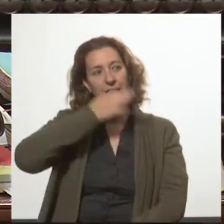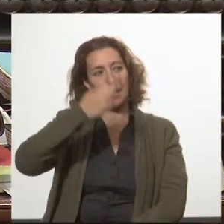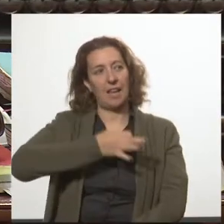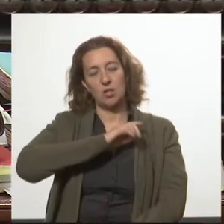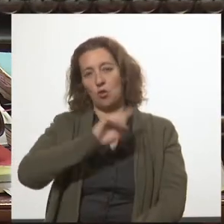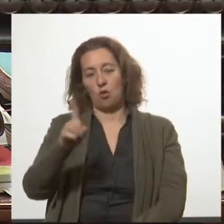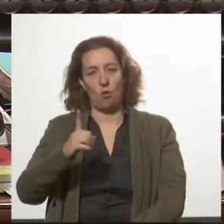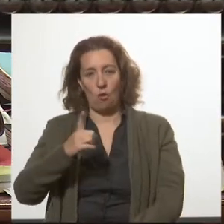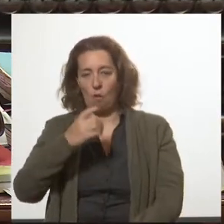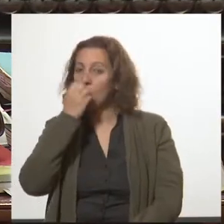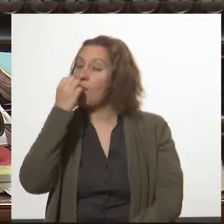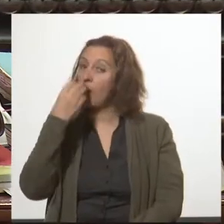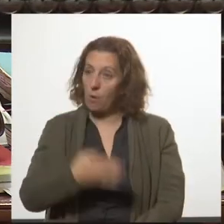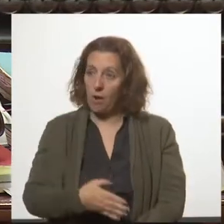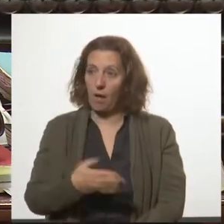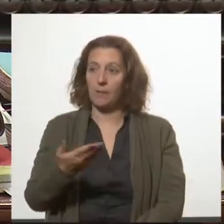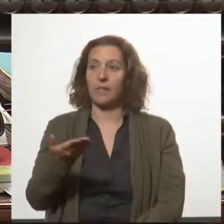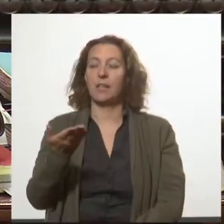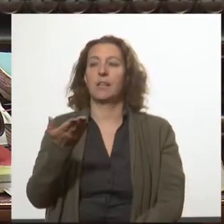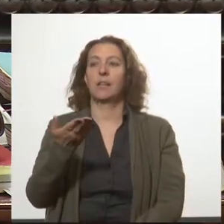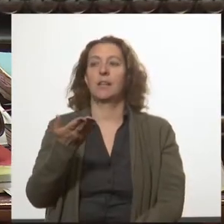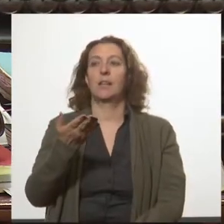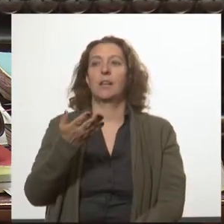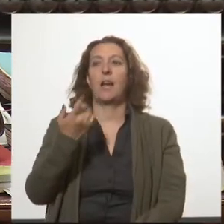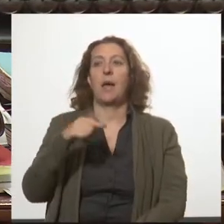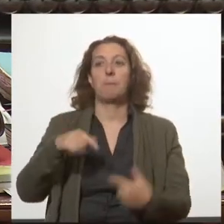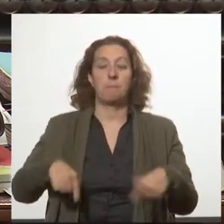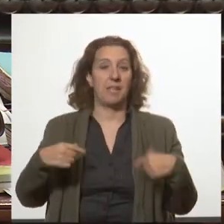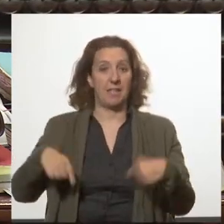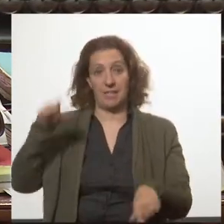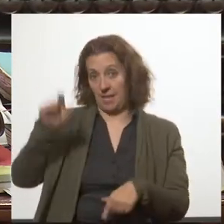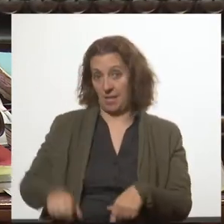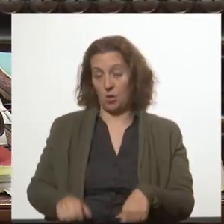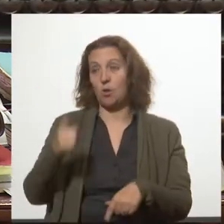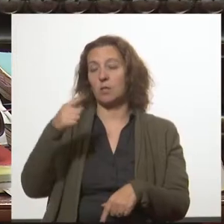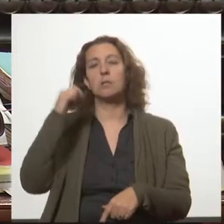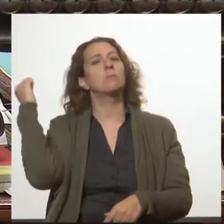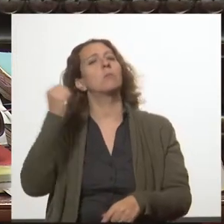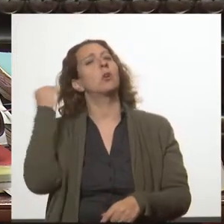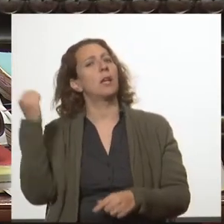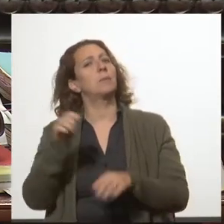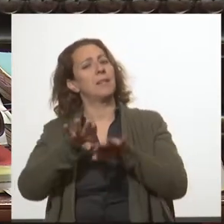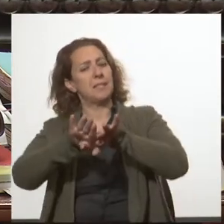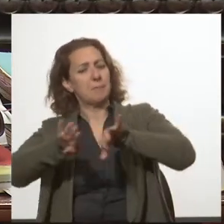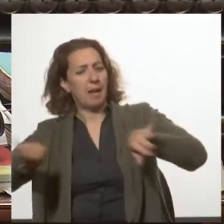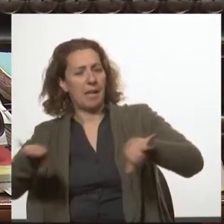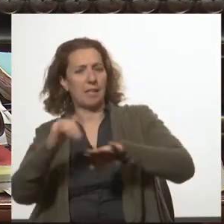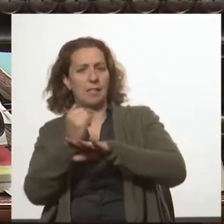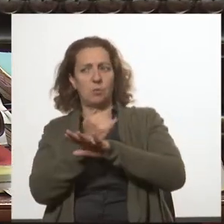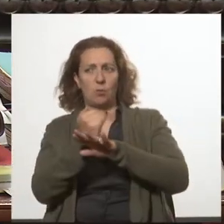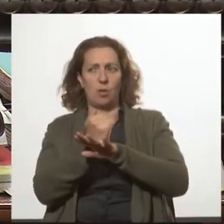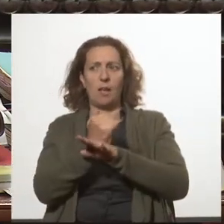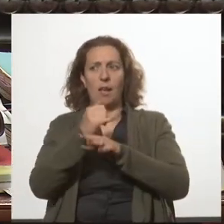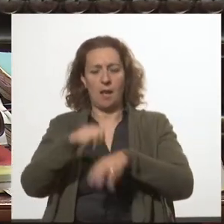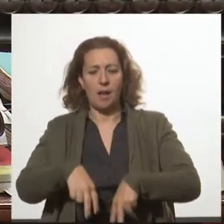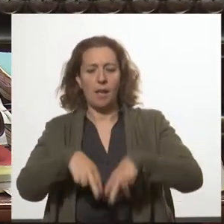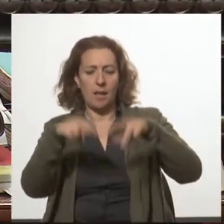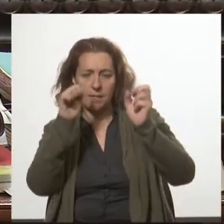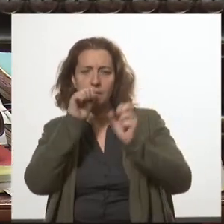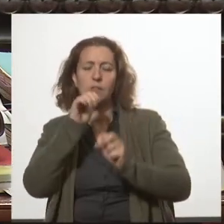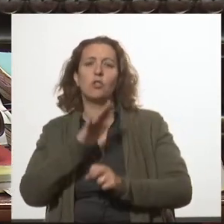gestión del ministerio es menester entiendo para deslindar bien los institutos analizar la historia constitucional